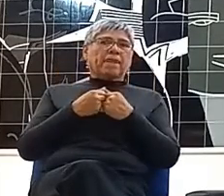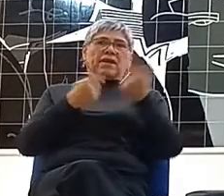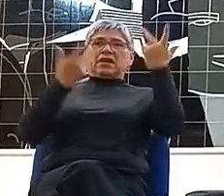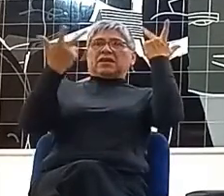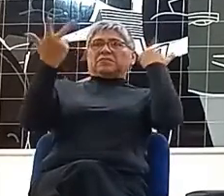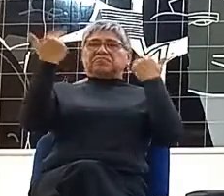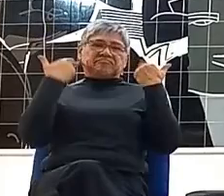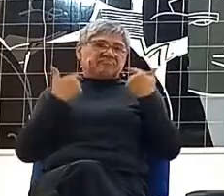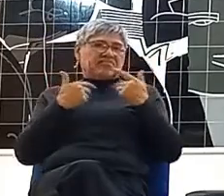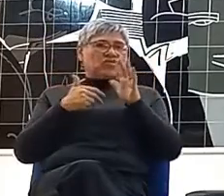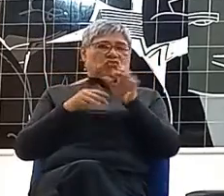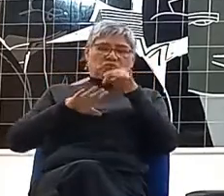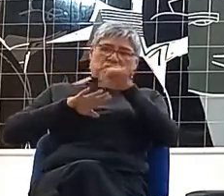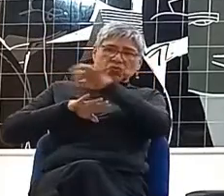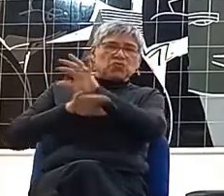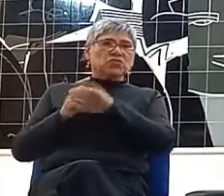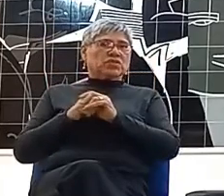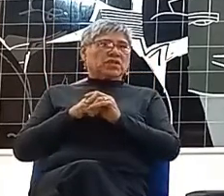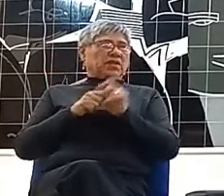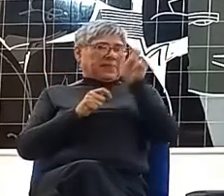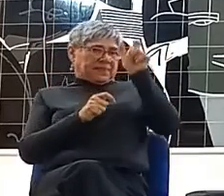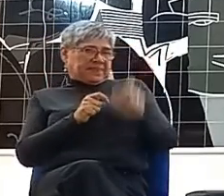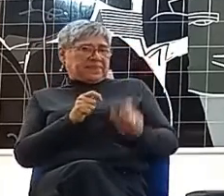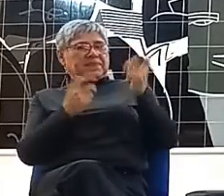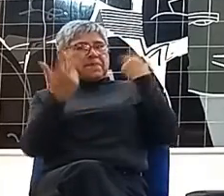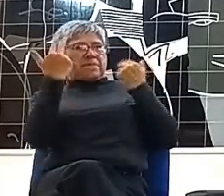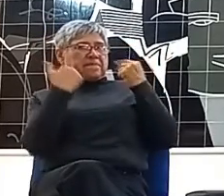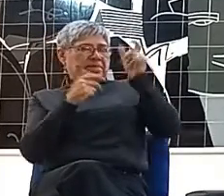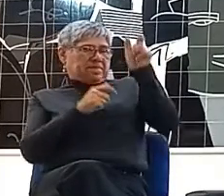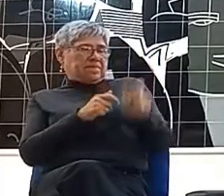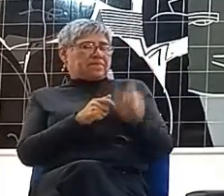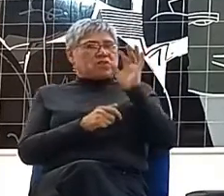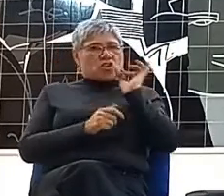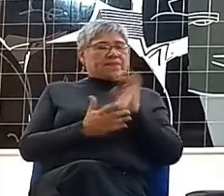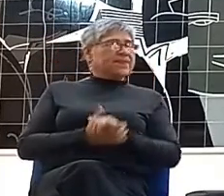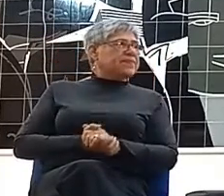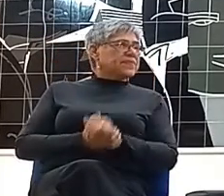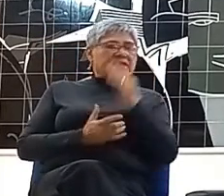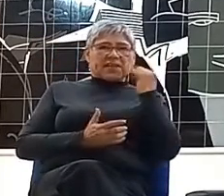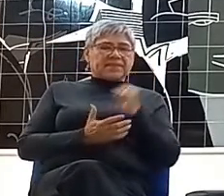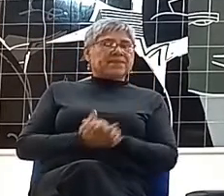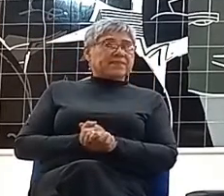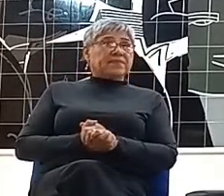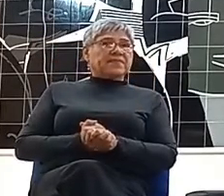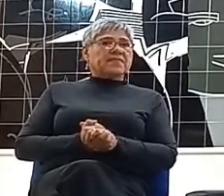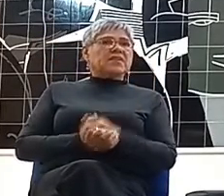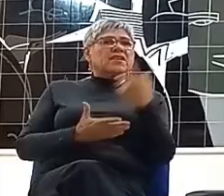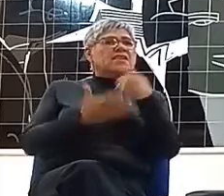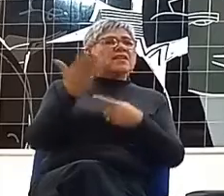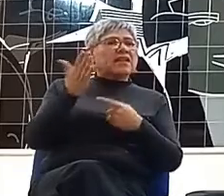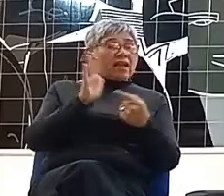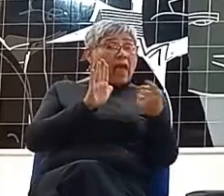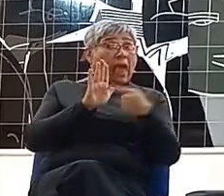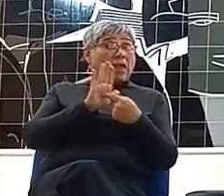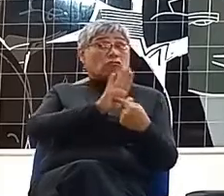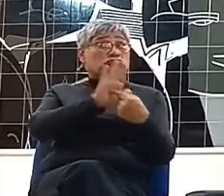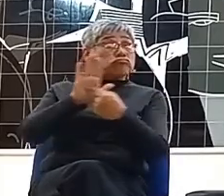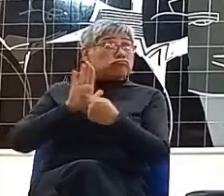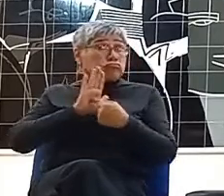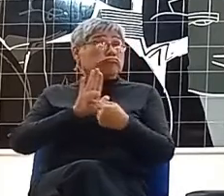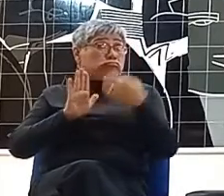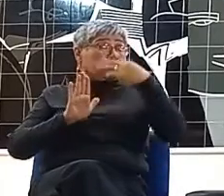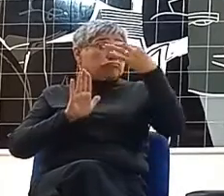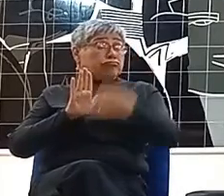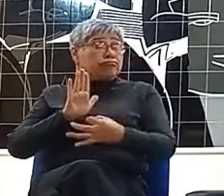de belleza, de los peluqueros, ¿sí? Temas frívolos, pero que están marcando la necesidad de recoger esas